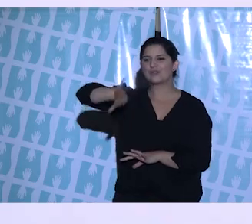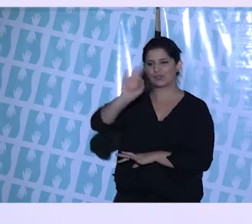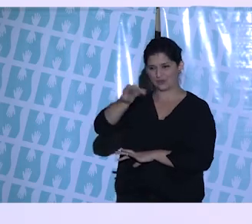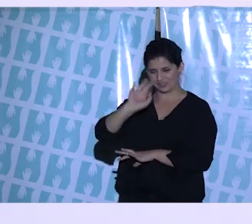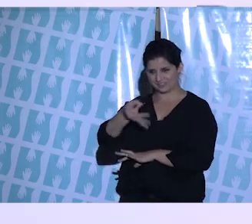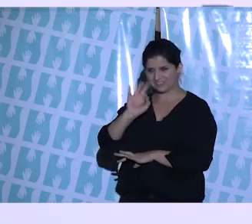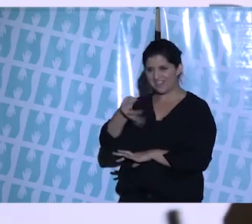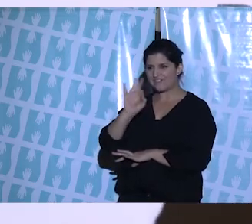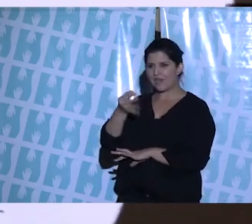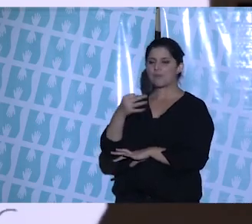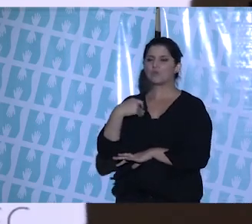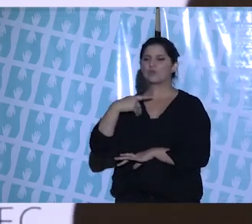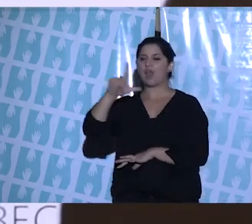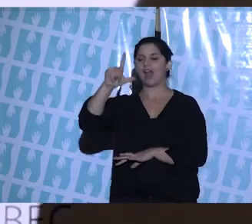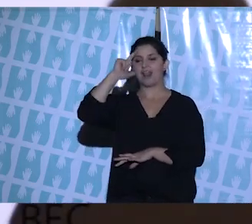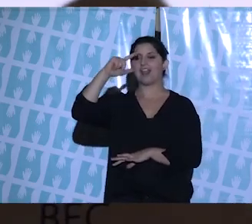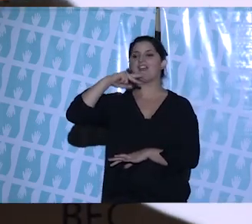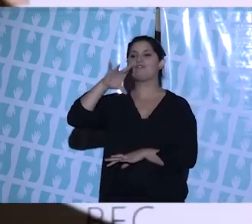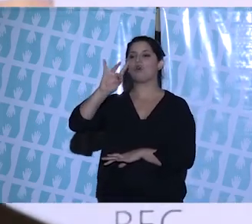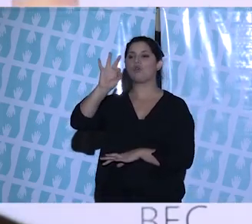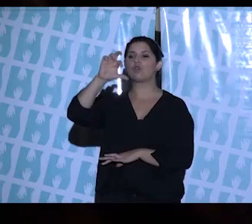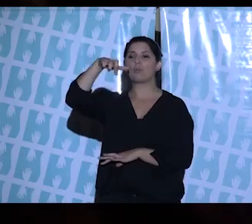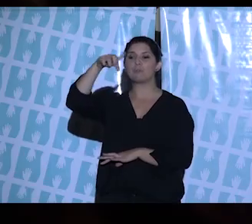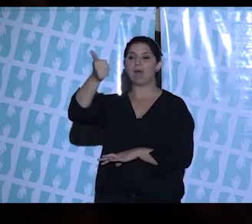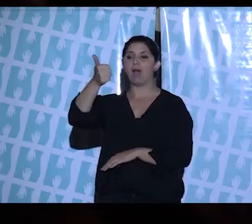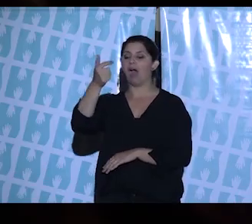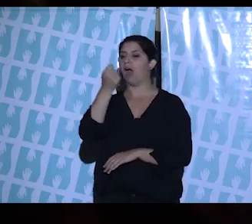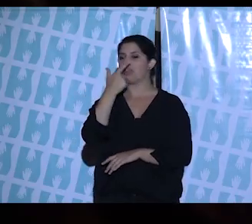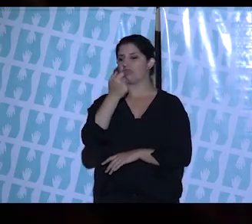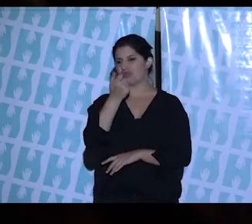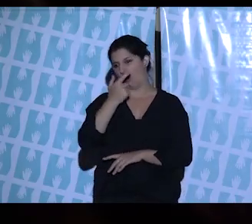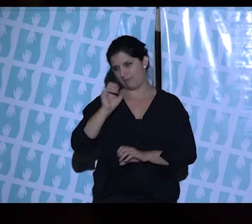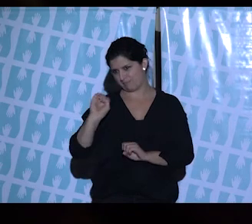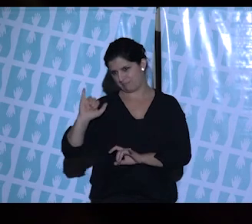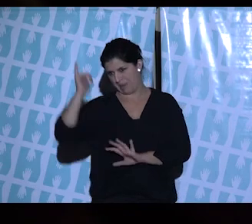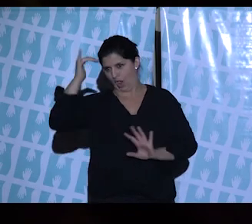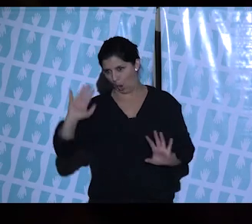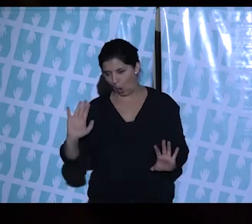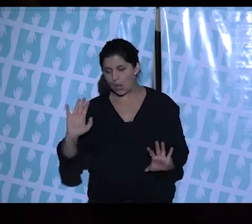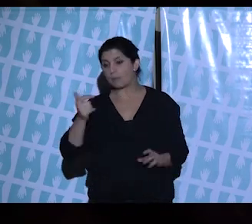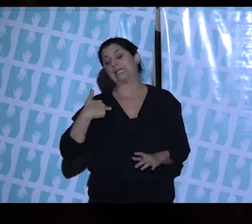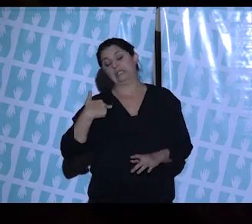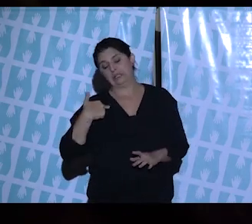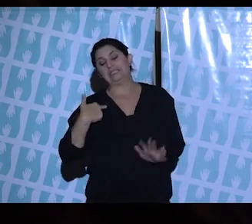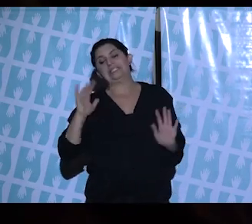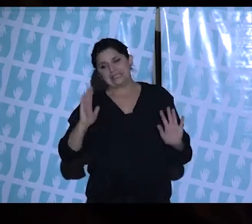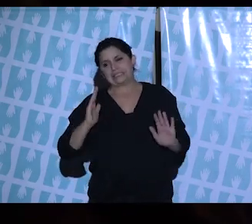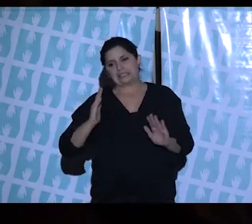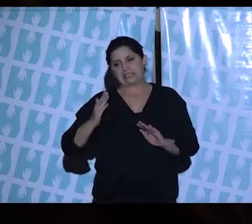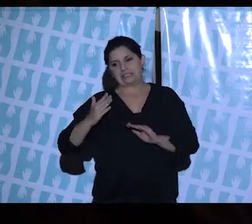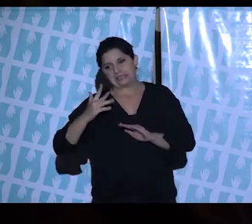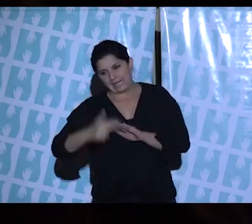que la levodopa es la mejor droga para la enfermedad de Parkinson, pero desgraciadamente tiene